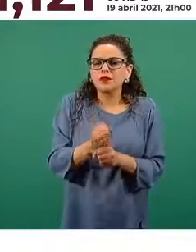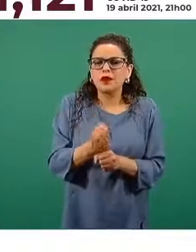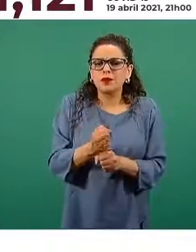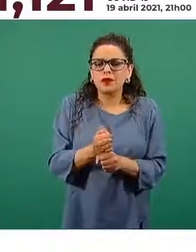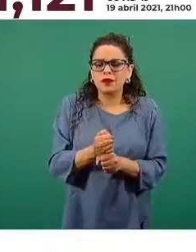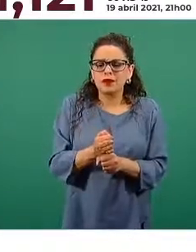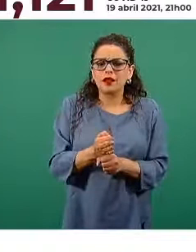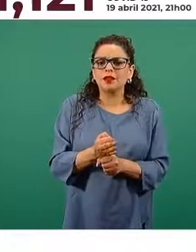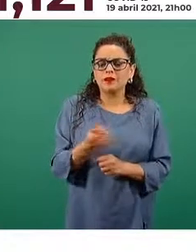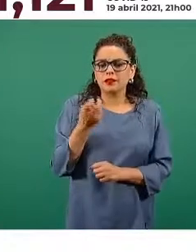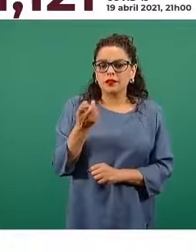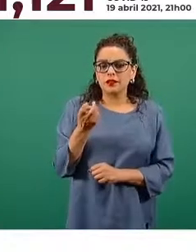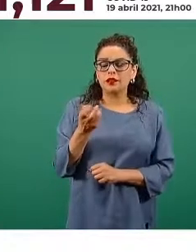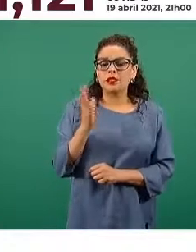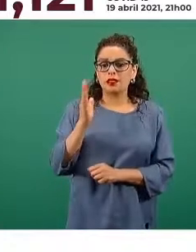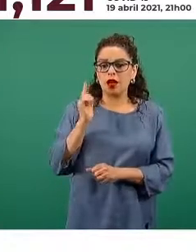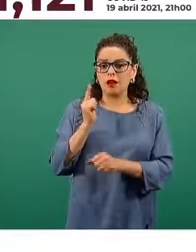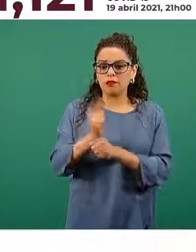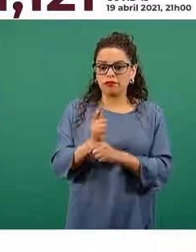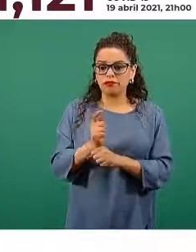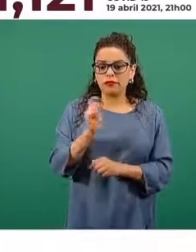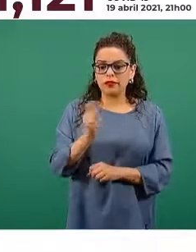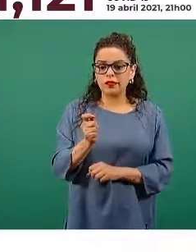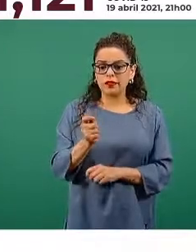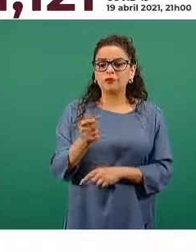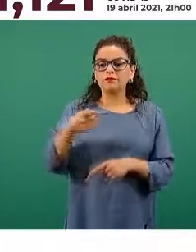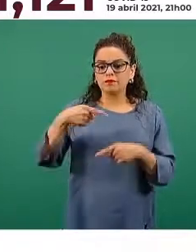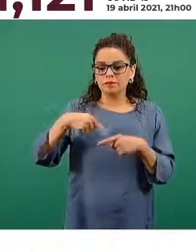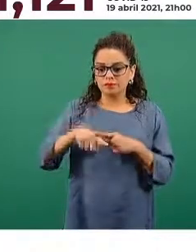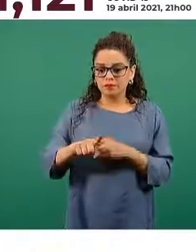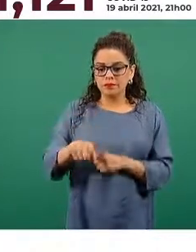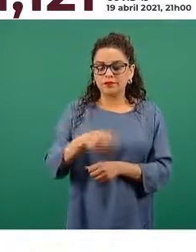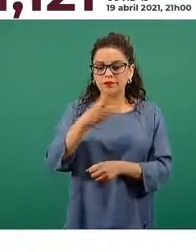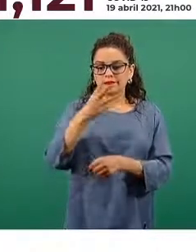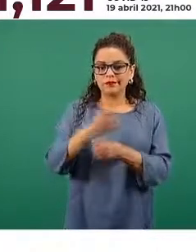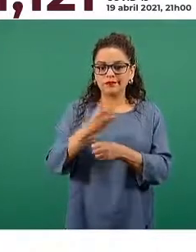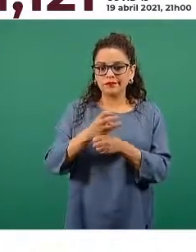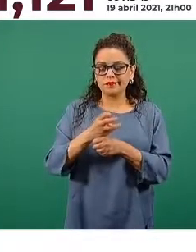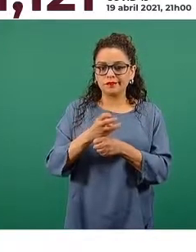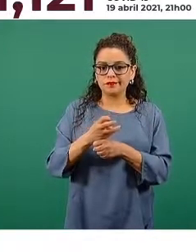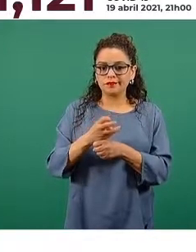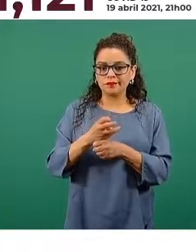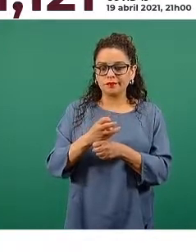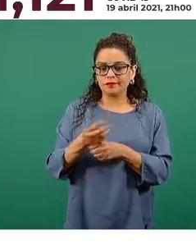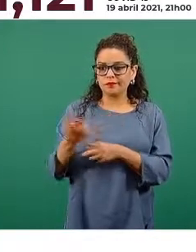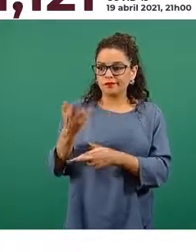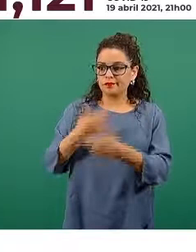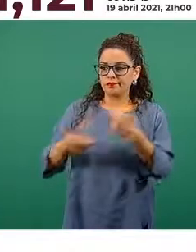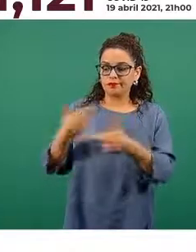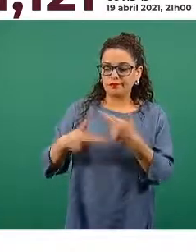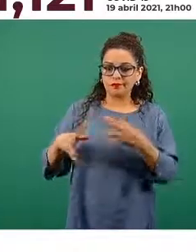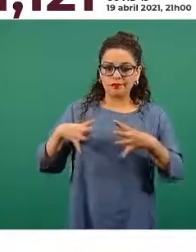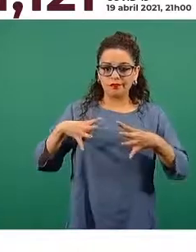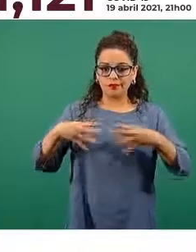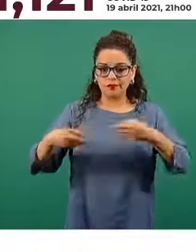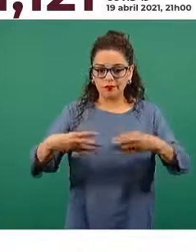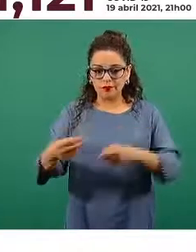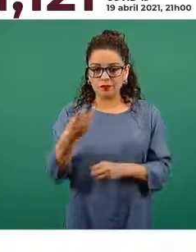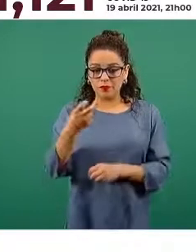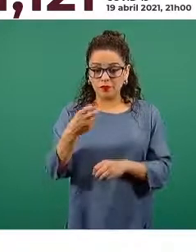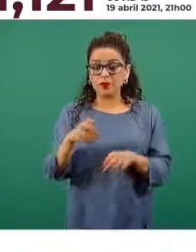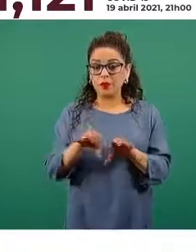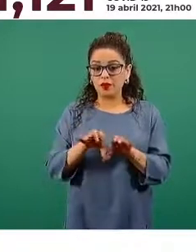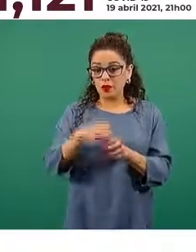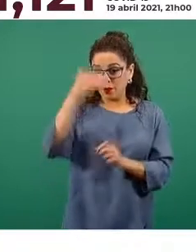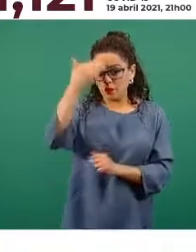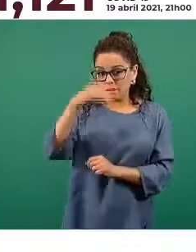inicio de lo que se ha identificado como una tercera ola o un rebrote. Bueno, eso lo sabremos en la medida en que